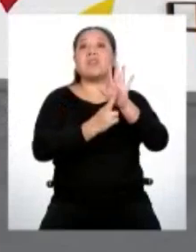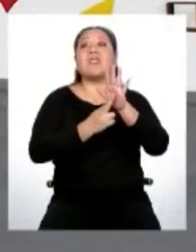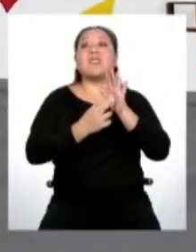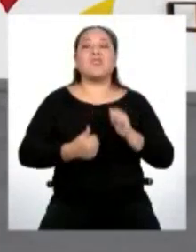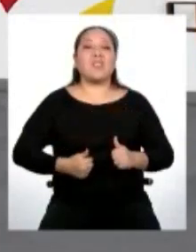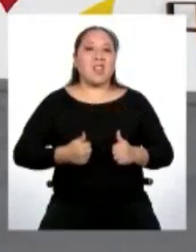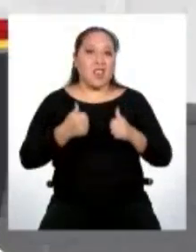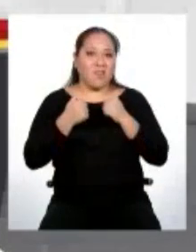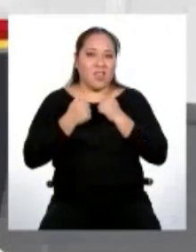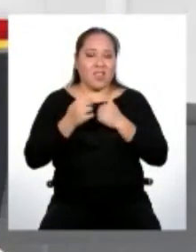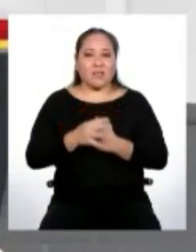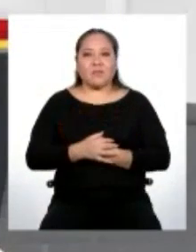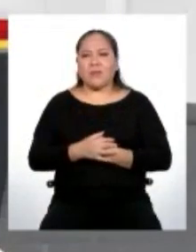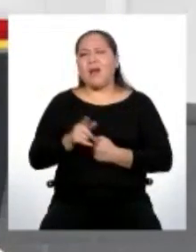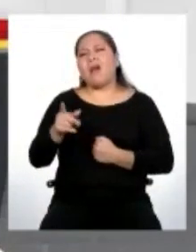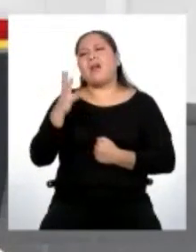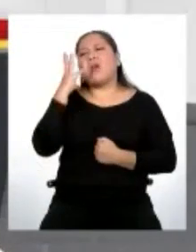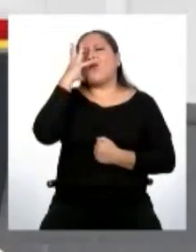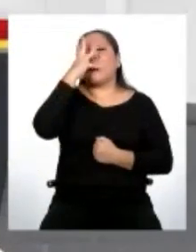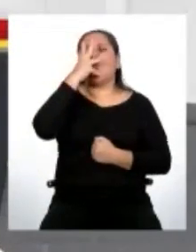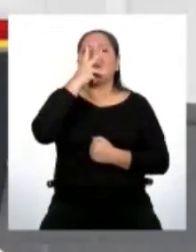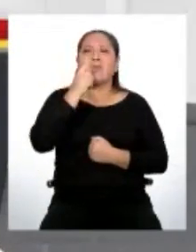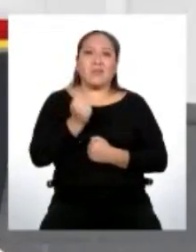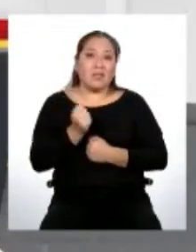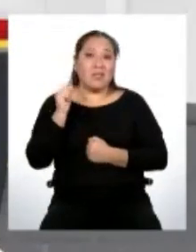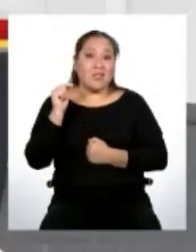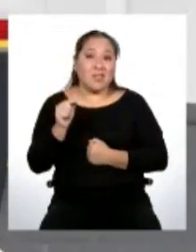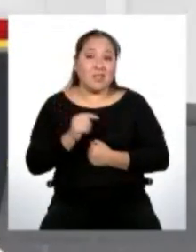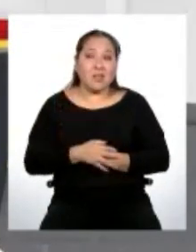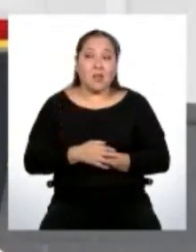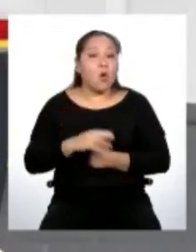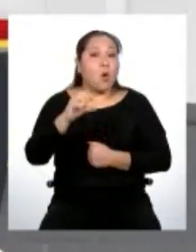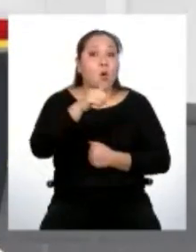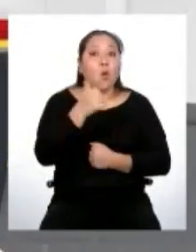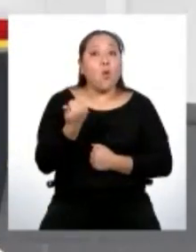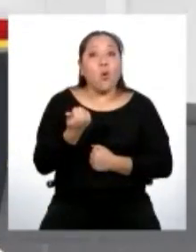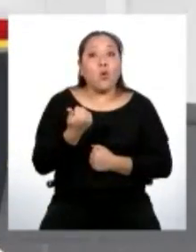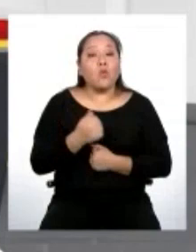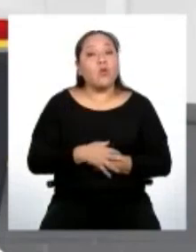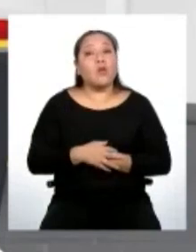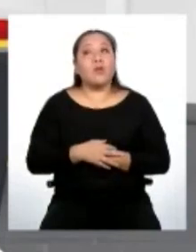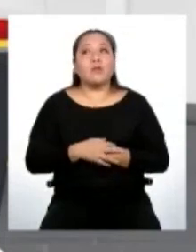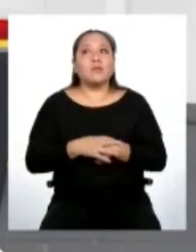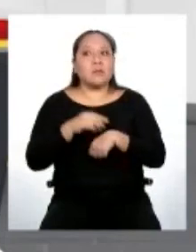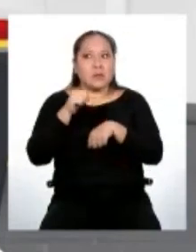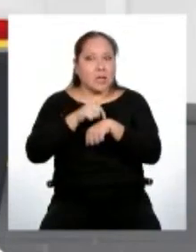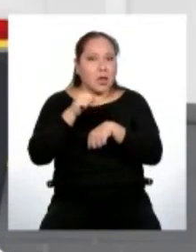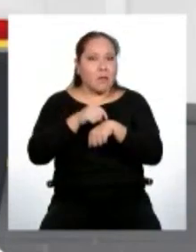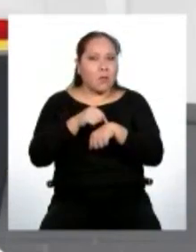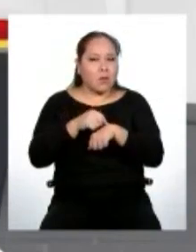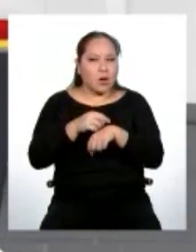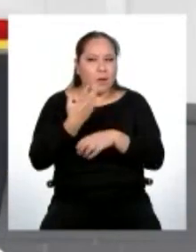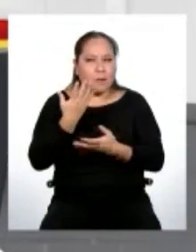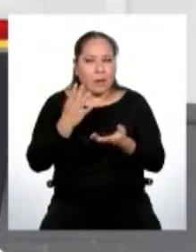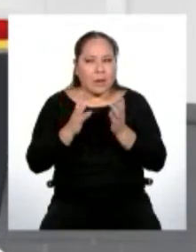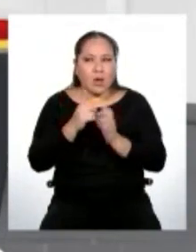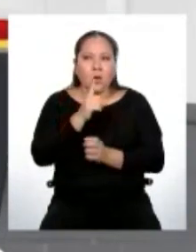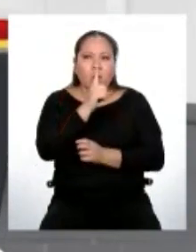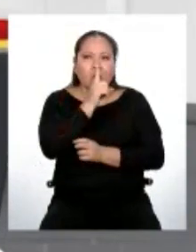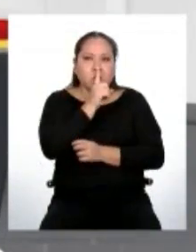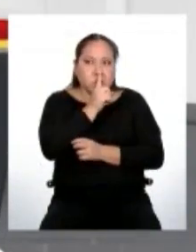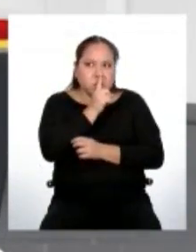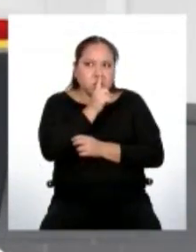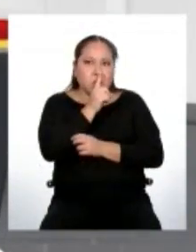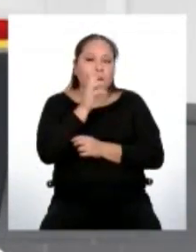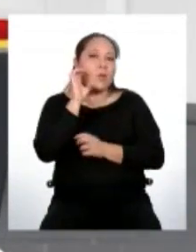Ah, qué bello fue eso. Otra cosa que noté fue que había varios momentos de silencio, como cuando